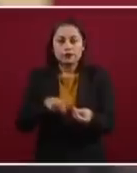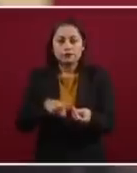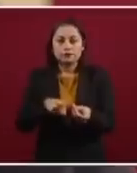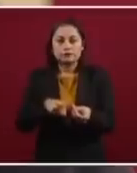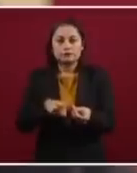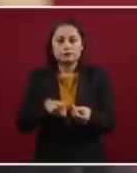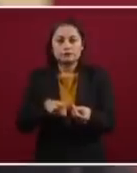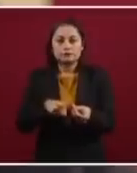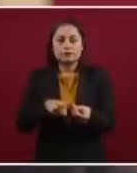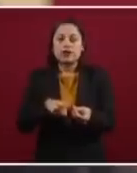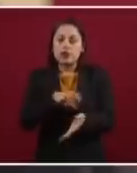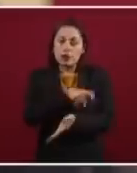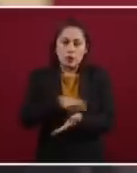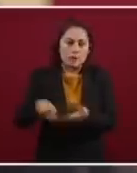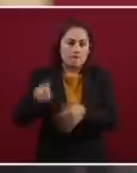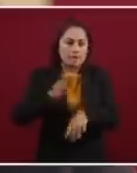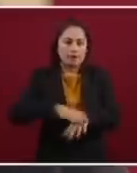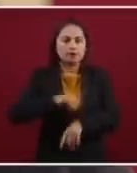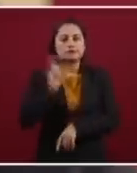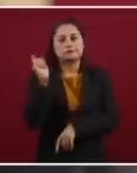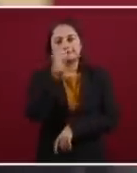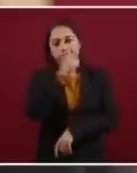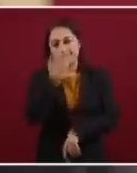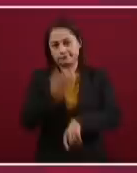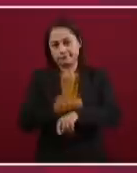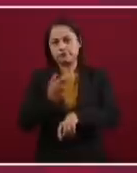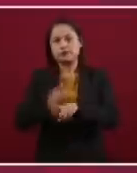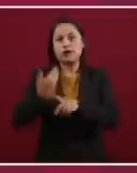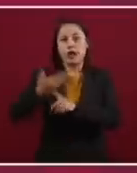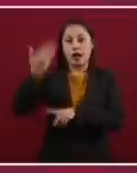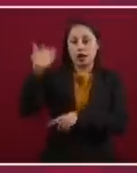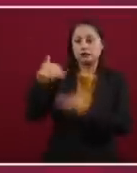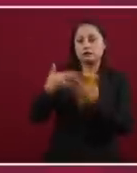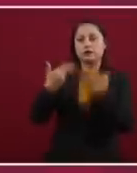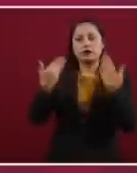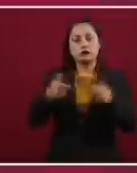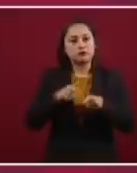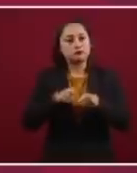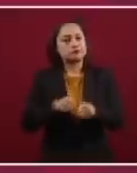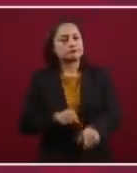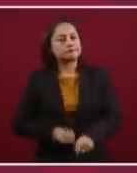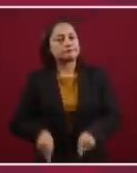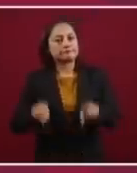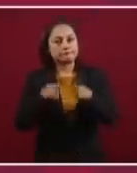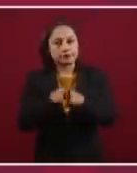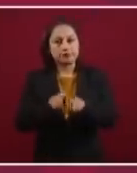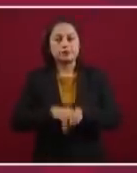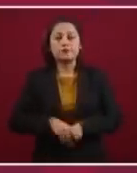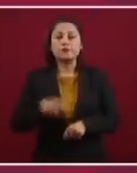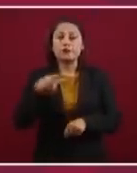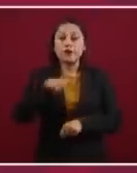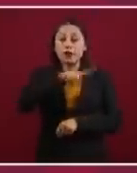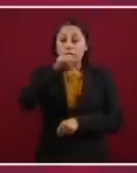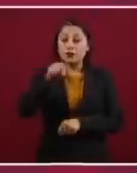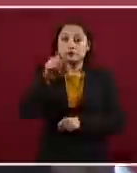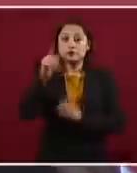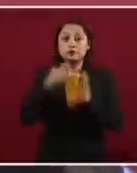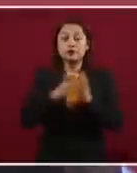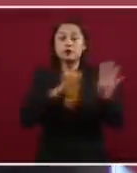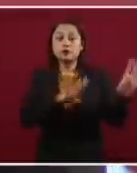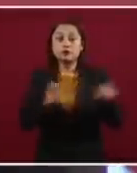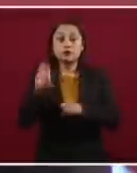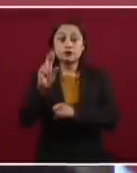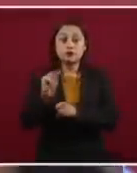y ha sido y sigue siendo eeuu de américa pero posteriormente hacia fines de los 80 inicios de los